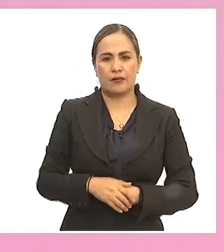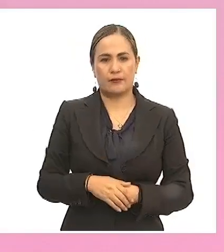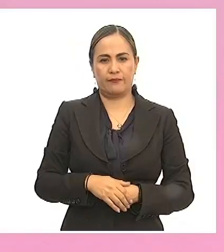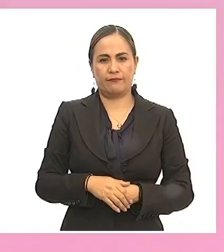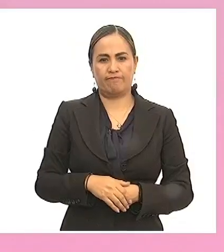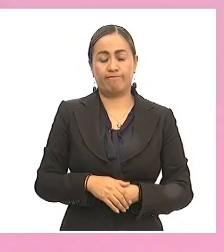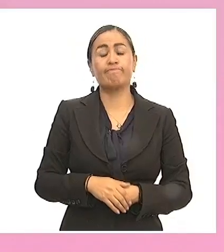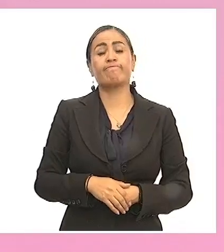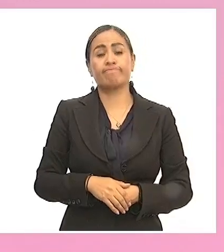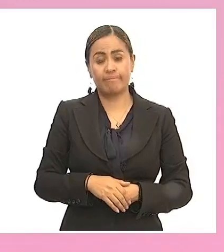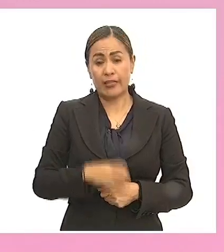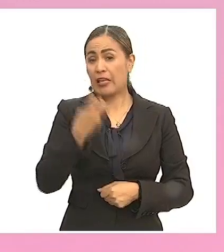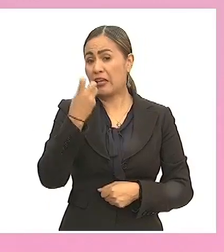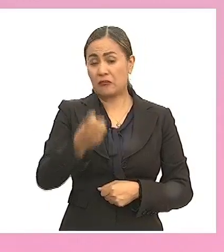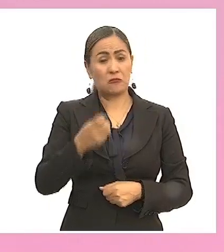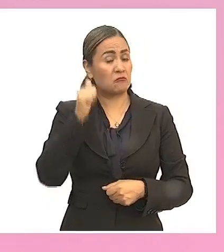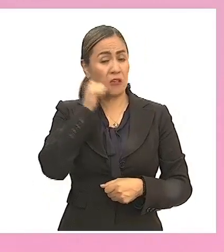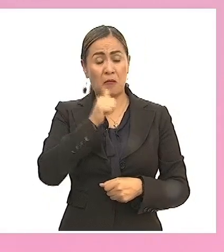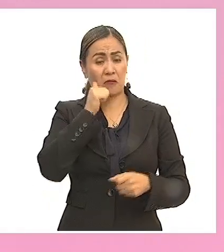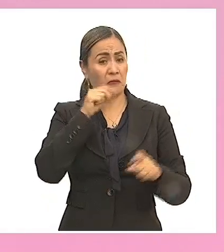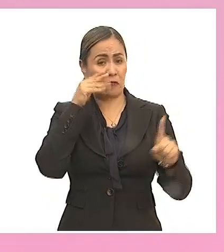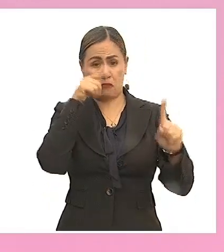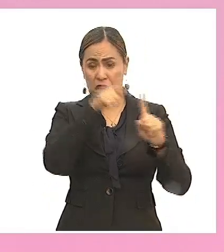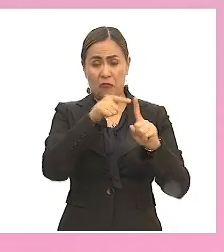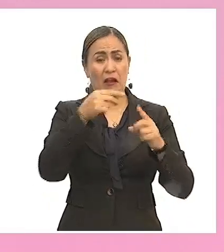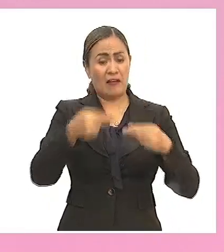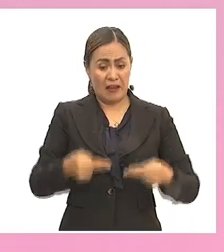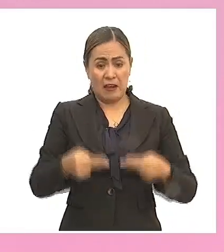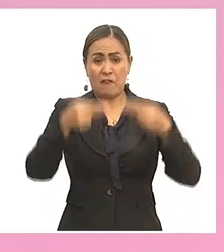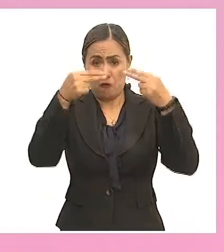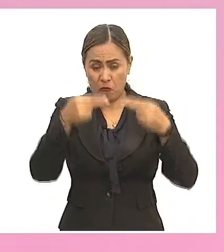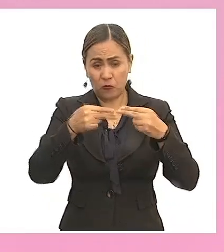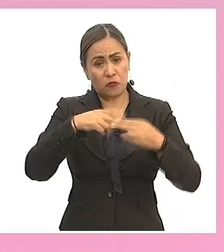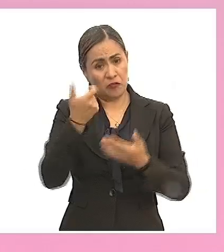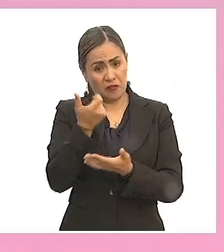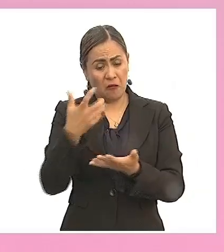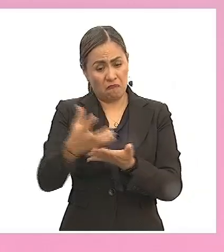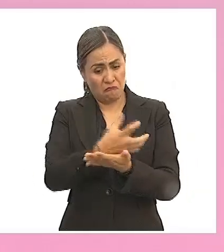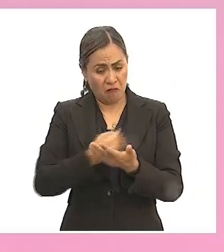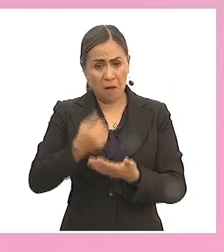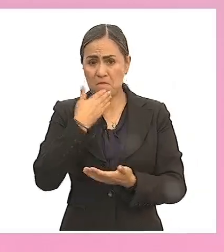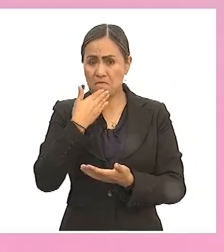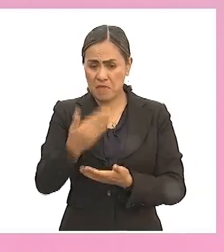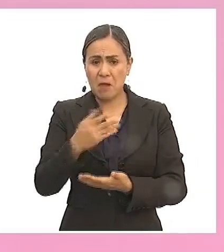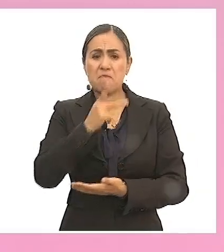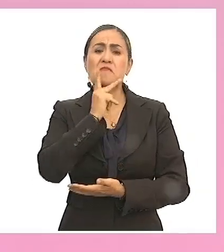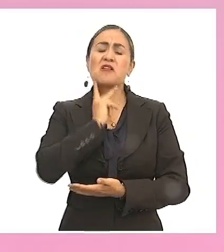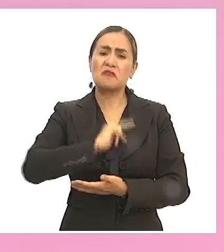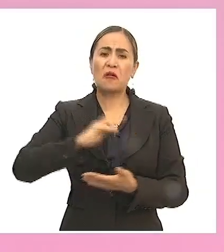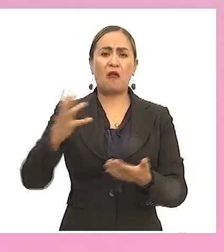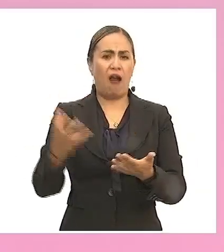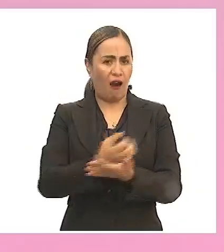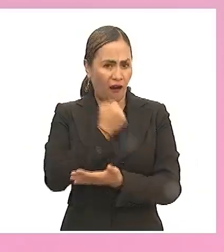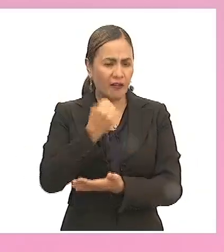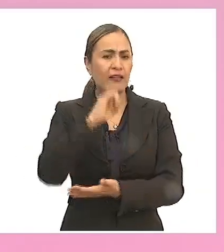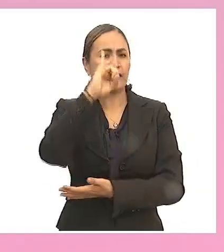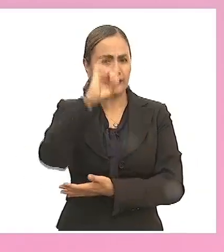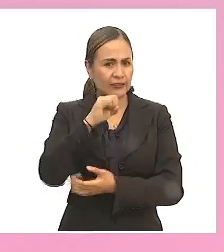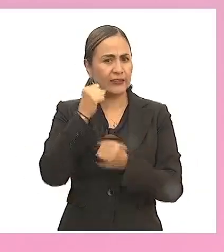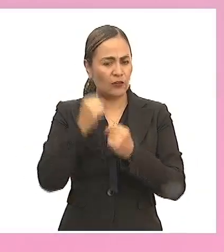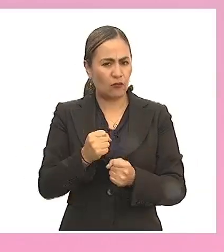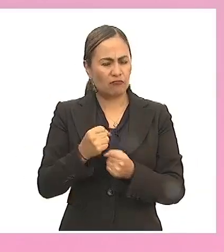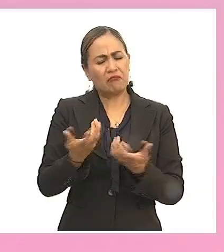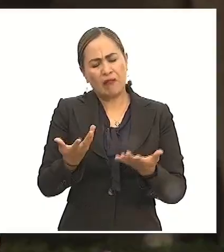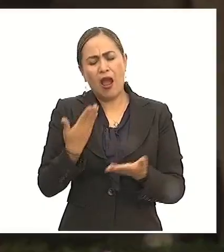ha sido, es y seguirá siendo un buen negocio. Y si se administra como